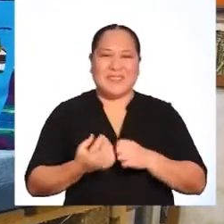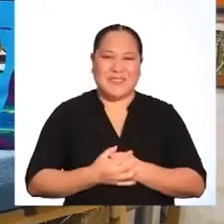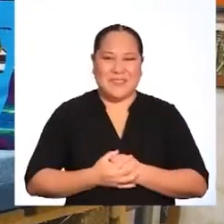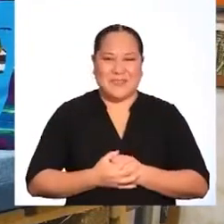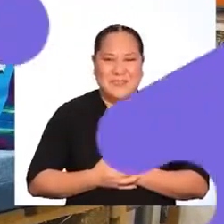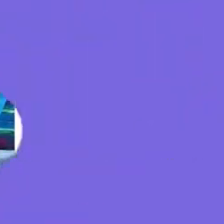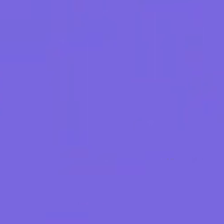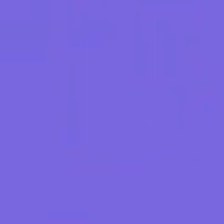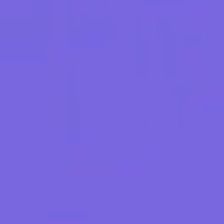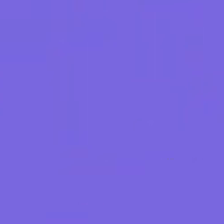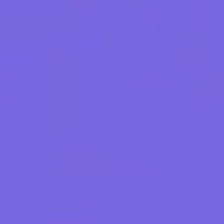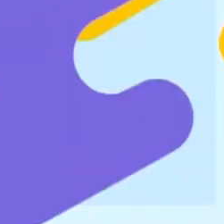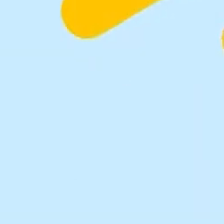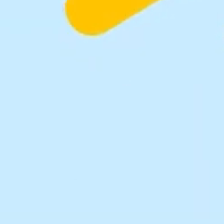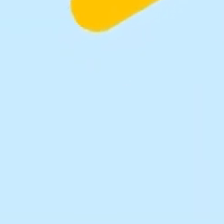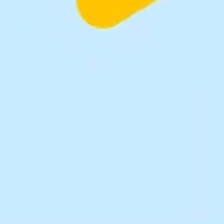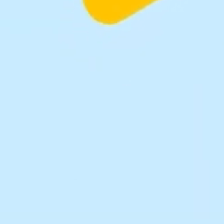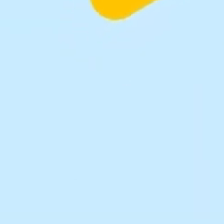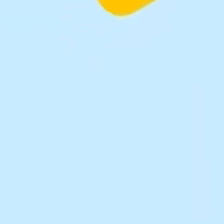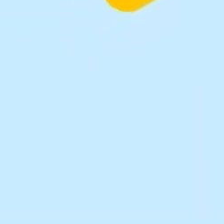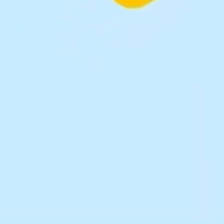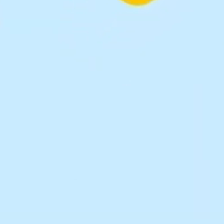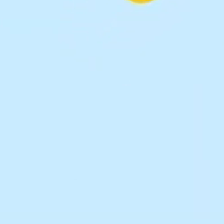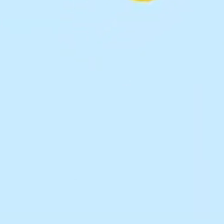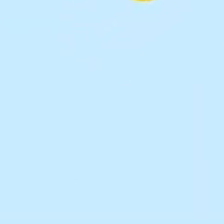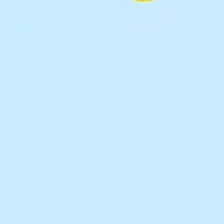amor ah